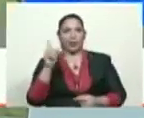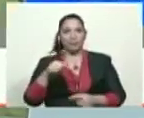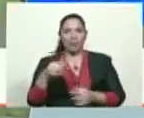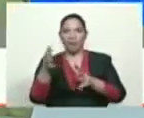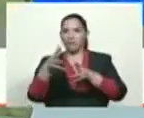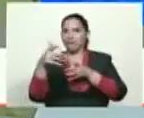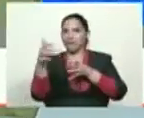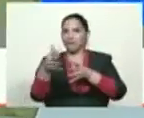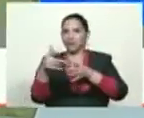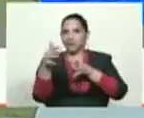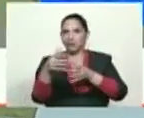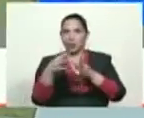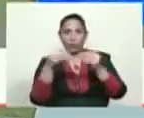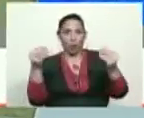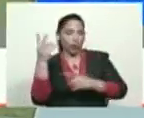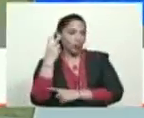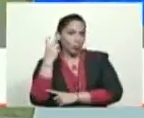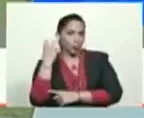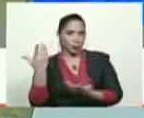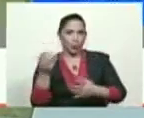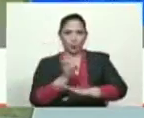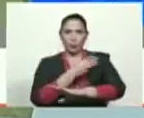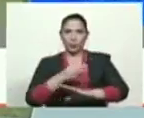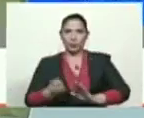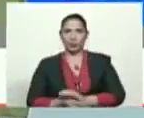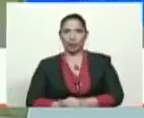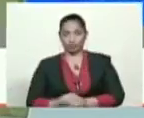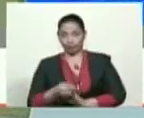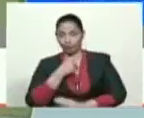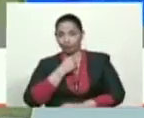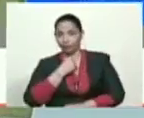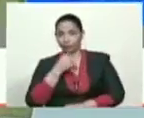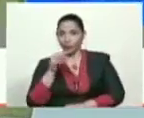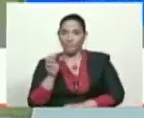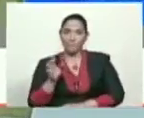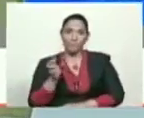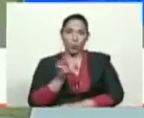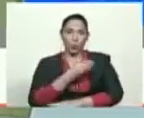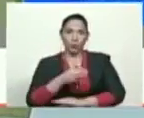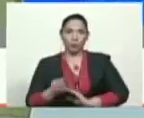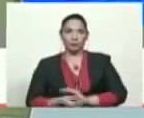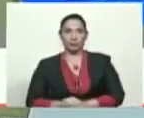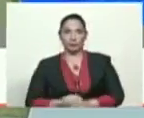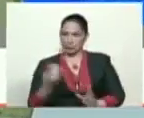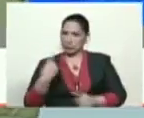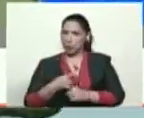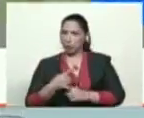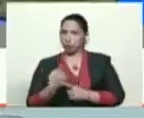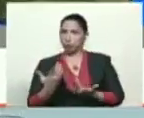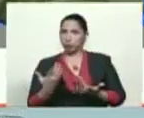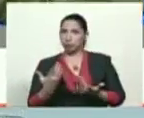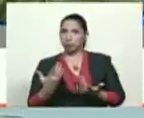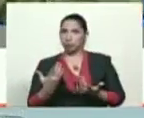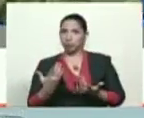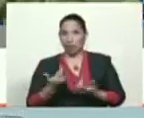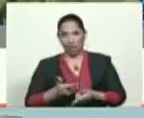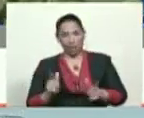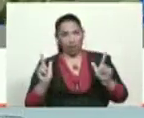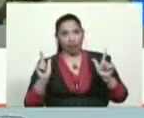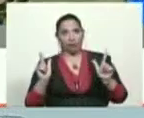soy de todo pues me gusta la música así debe ser liberar